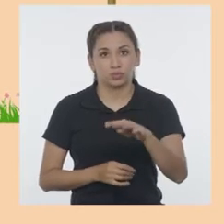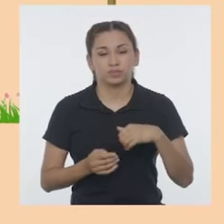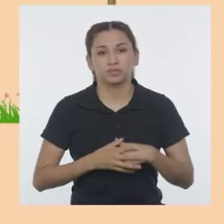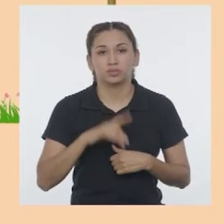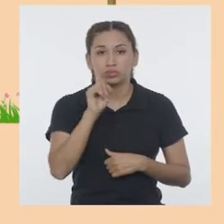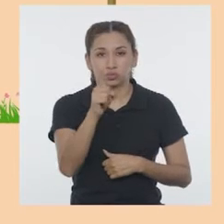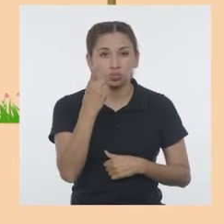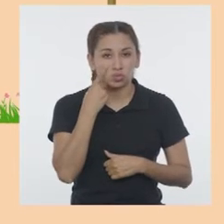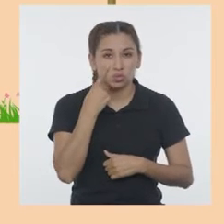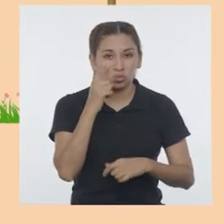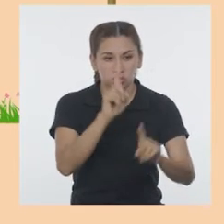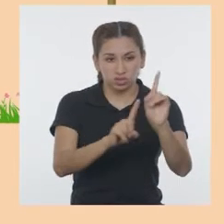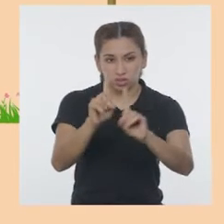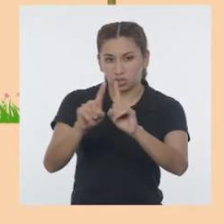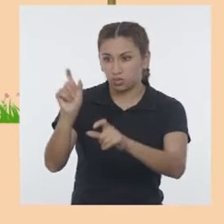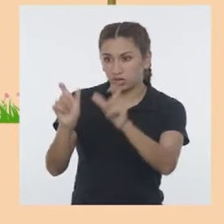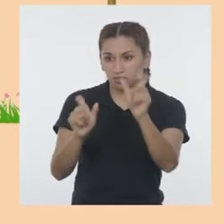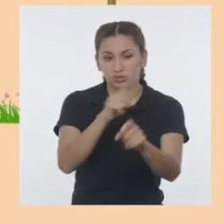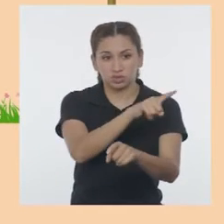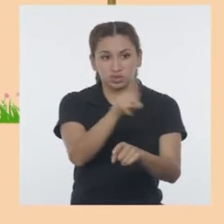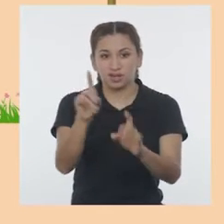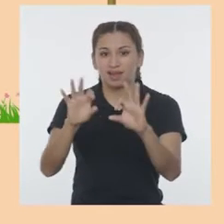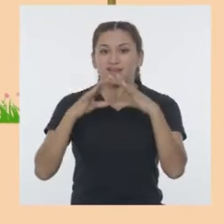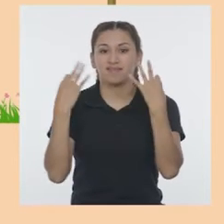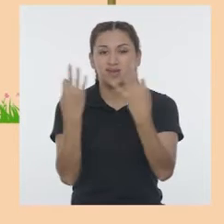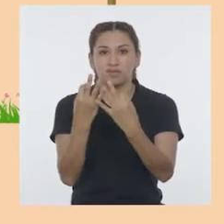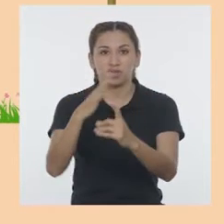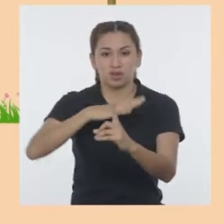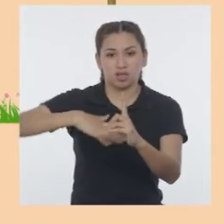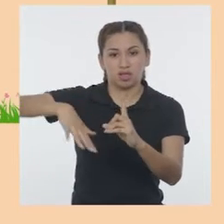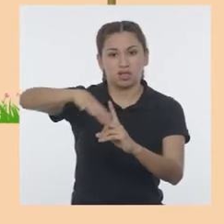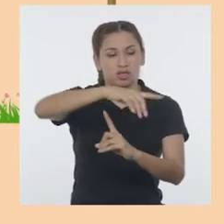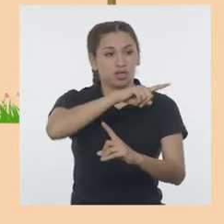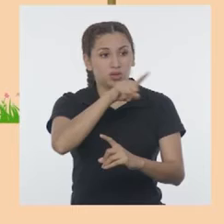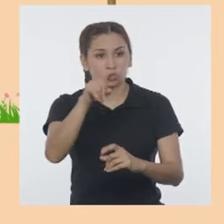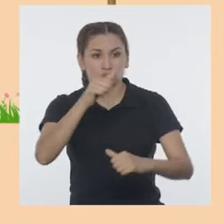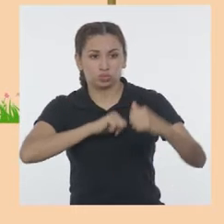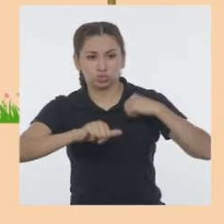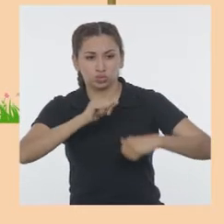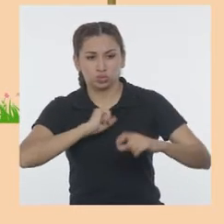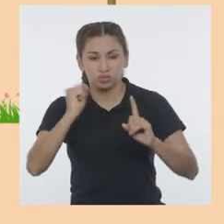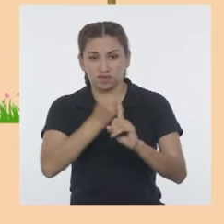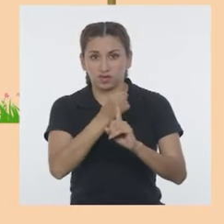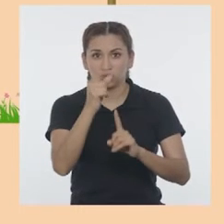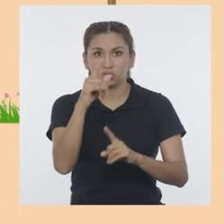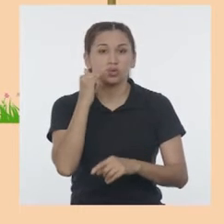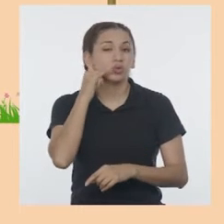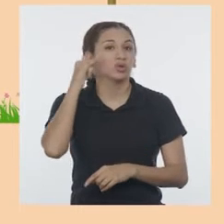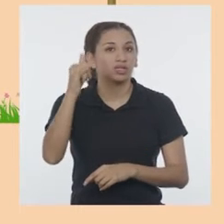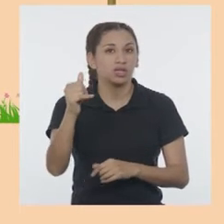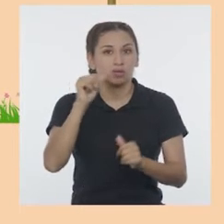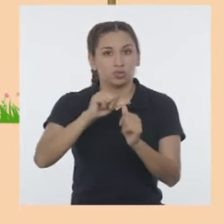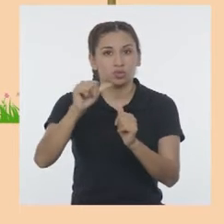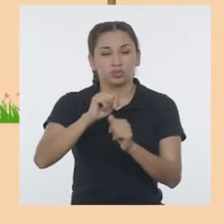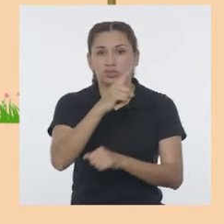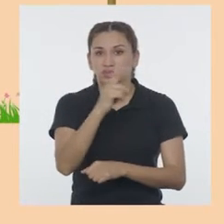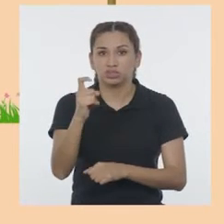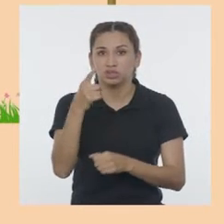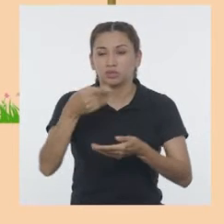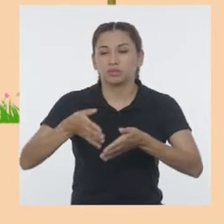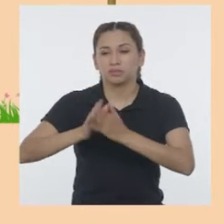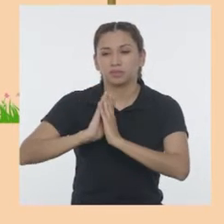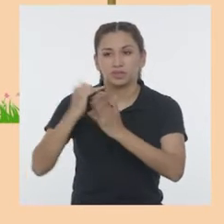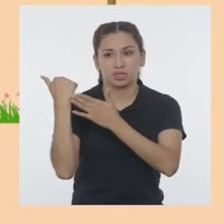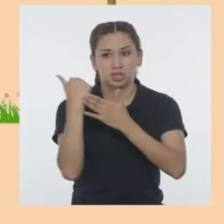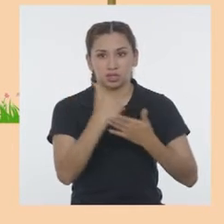4. Si conoces a alguna persona de tu familia o entorno que sufre violencia, llama a la línea 100